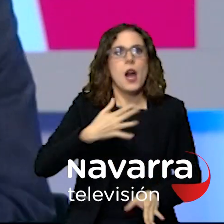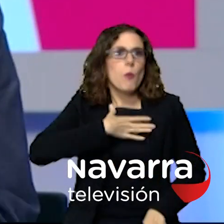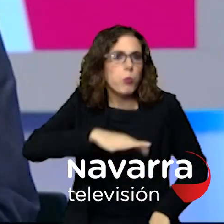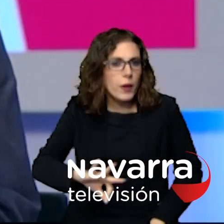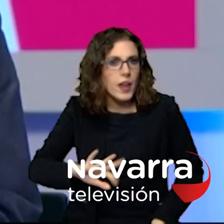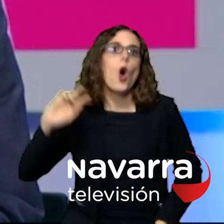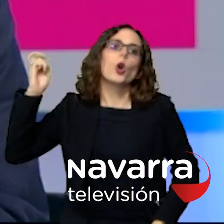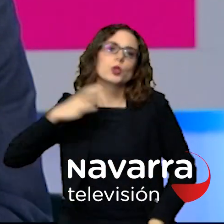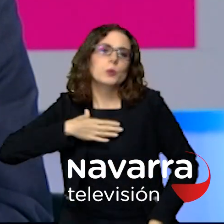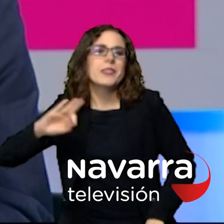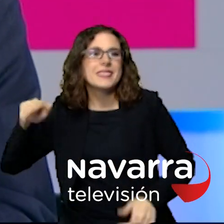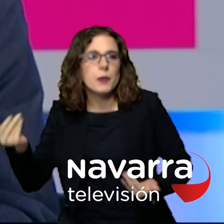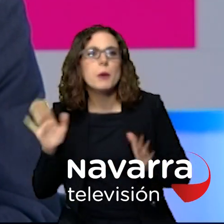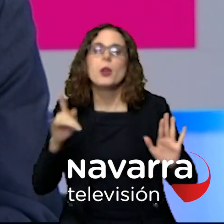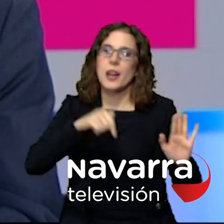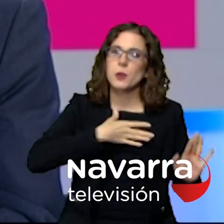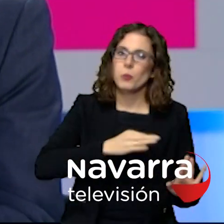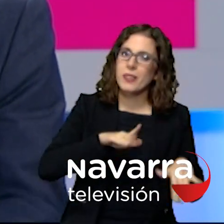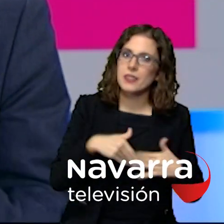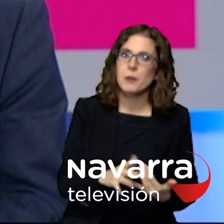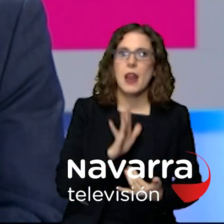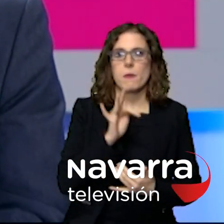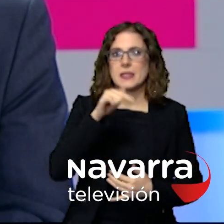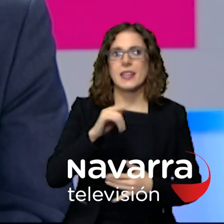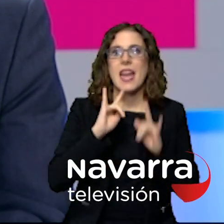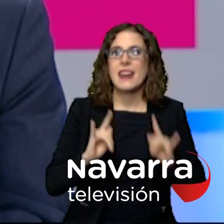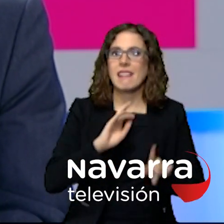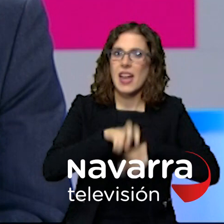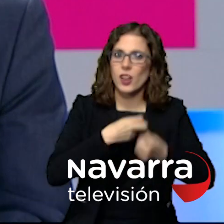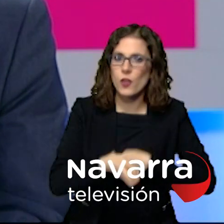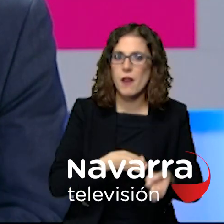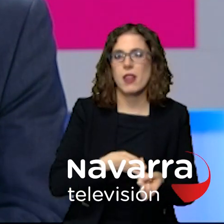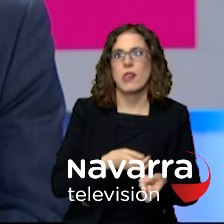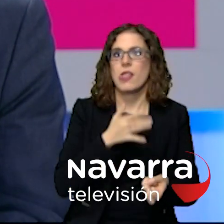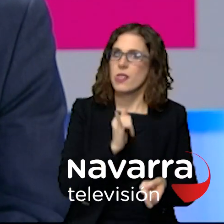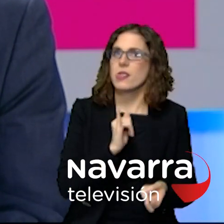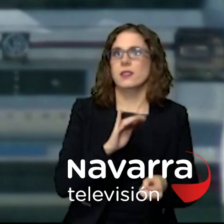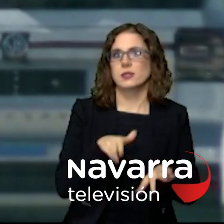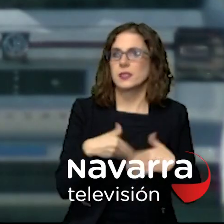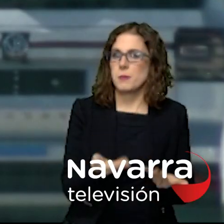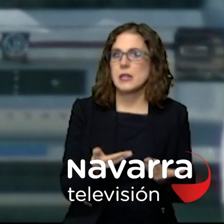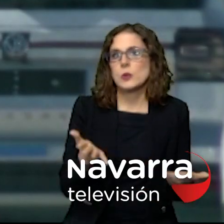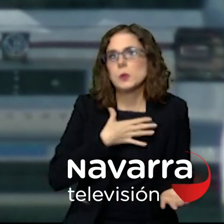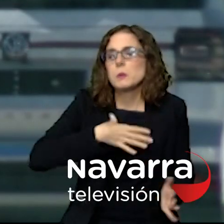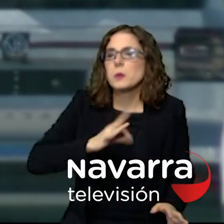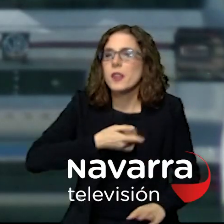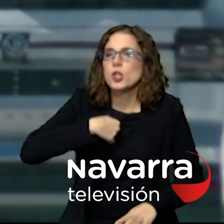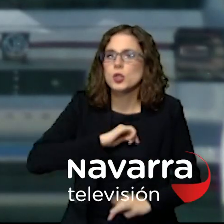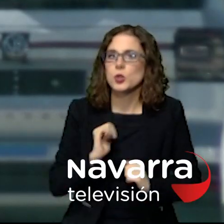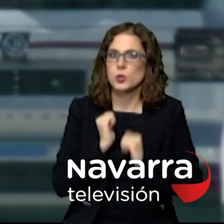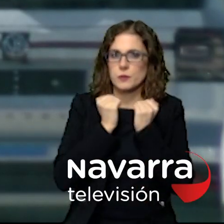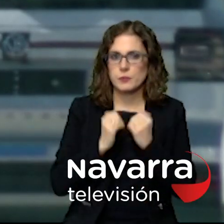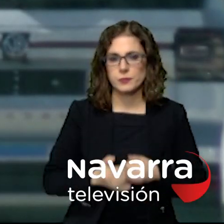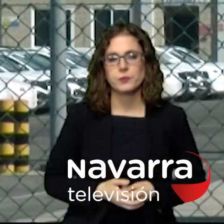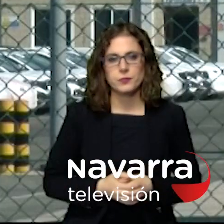y con un sector de automoción tan fuerte podría haber también posibilidades con nuestros propios mimbres. El gobierno confía en que se puedan